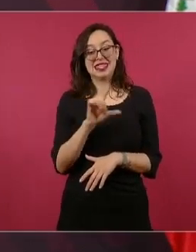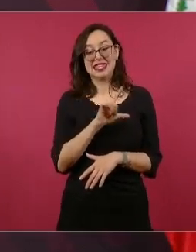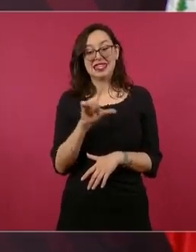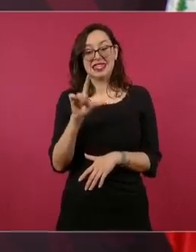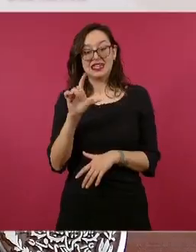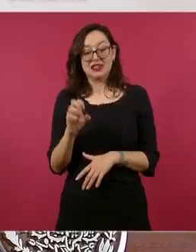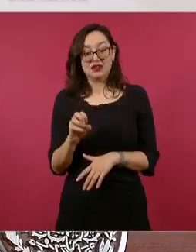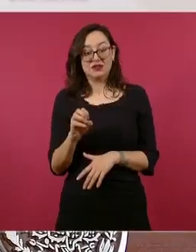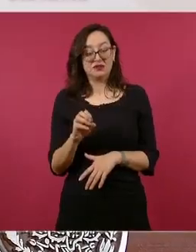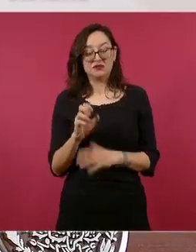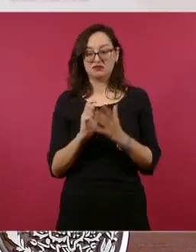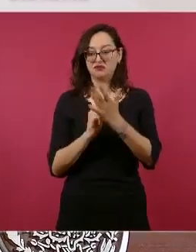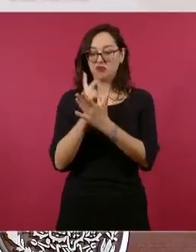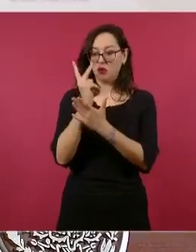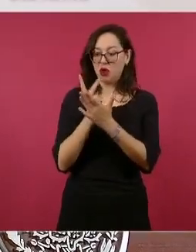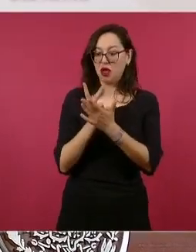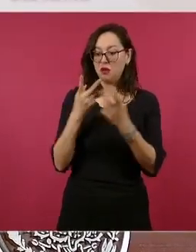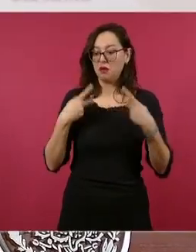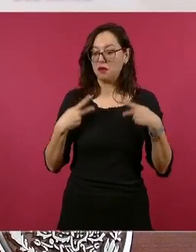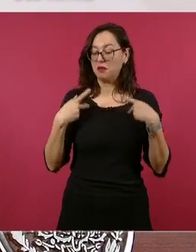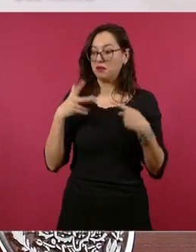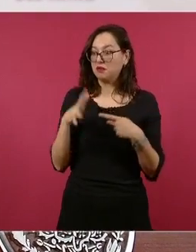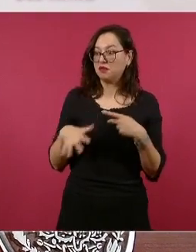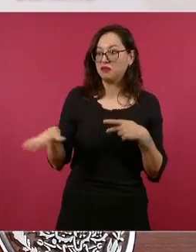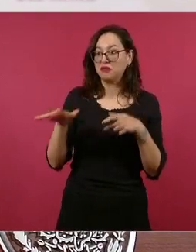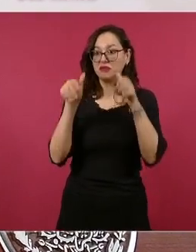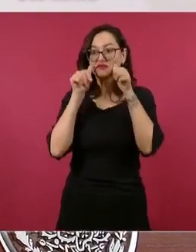reformaron la Constitución en el artículo cuarto